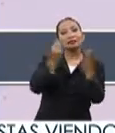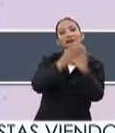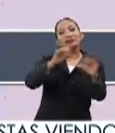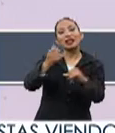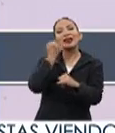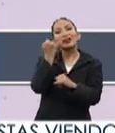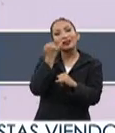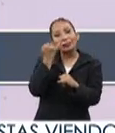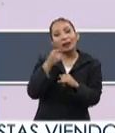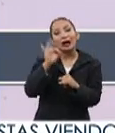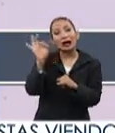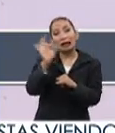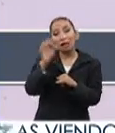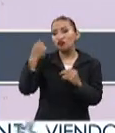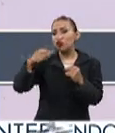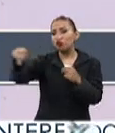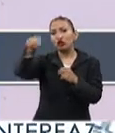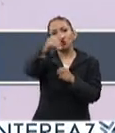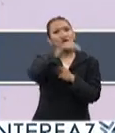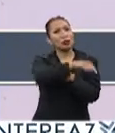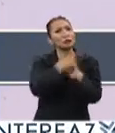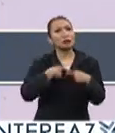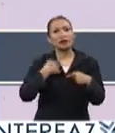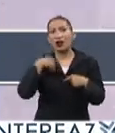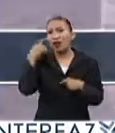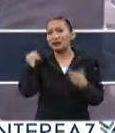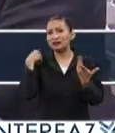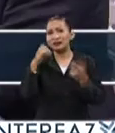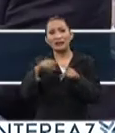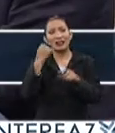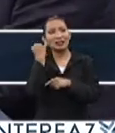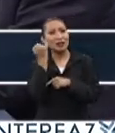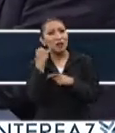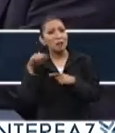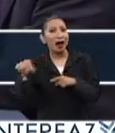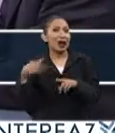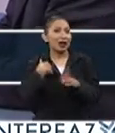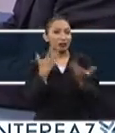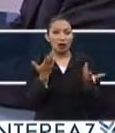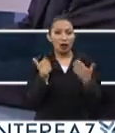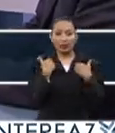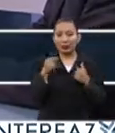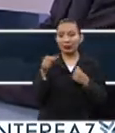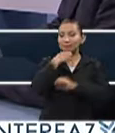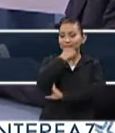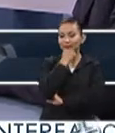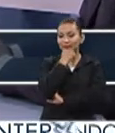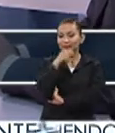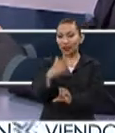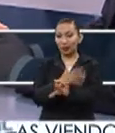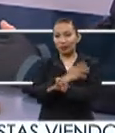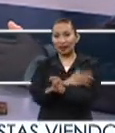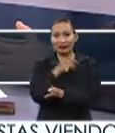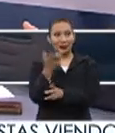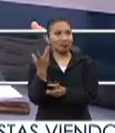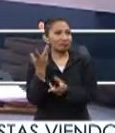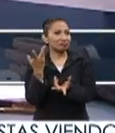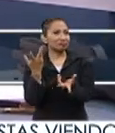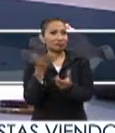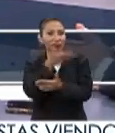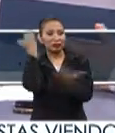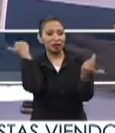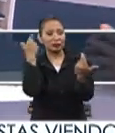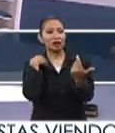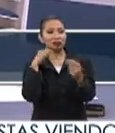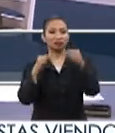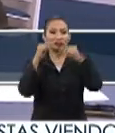enseñar un idioma a lo mejor a muchas lenguas. Enseñar un idioma a lo mejor que no te iba a entender un compañero que no sé,